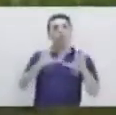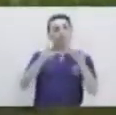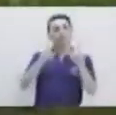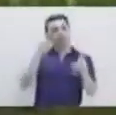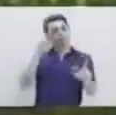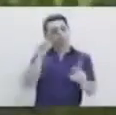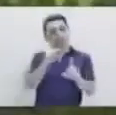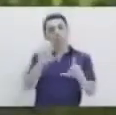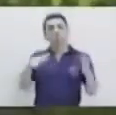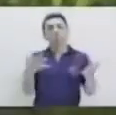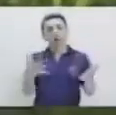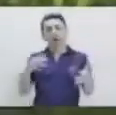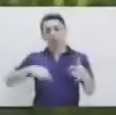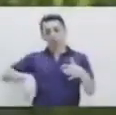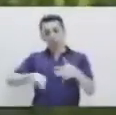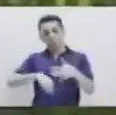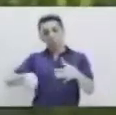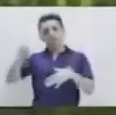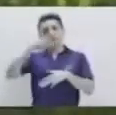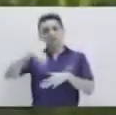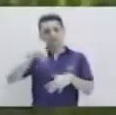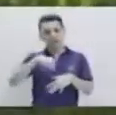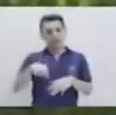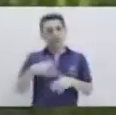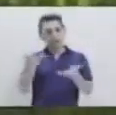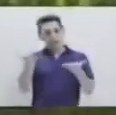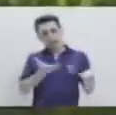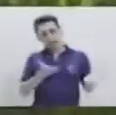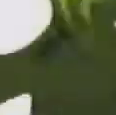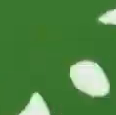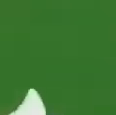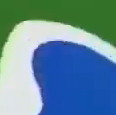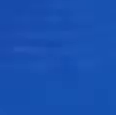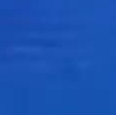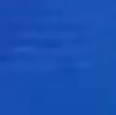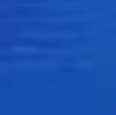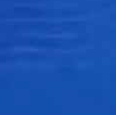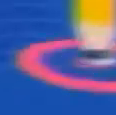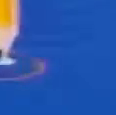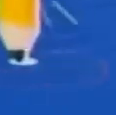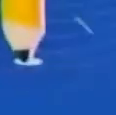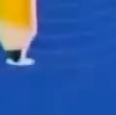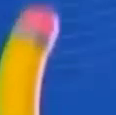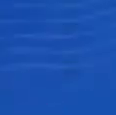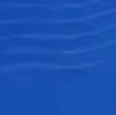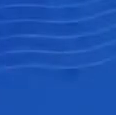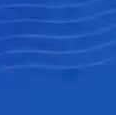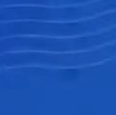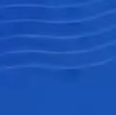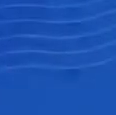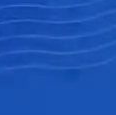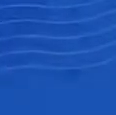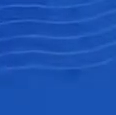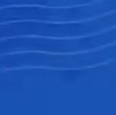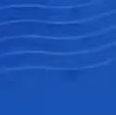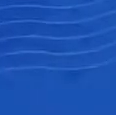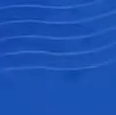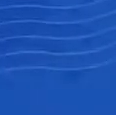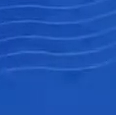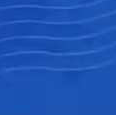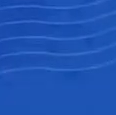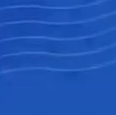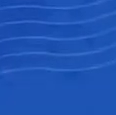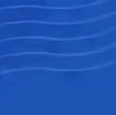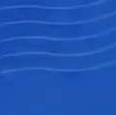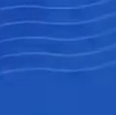está orientada a los estudiantes de niveles preprimario y primario. ¡Bienvenidos! Aprende a comunicarte y a expresarte